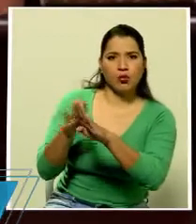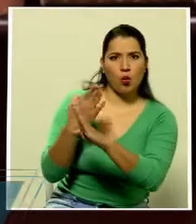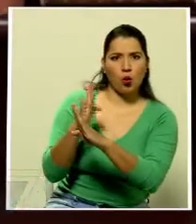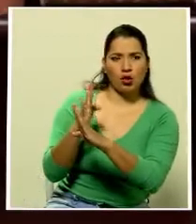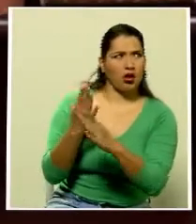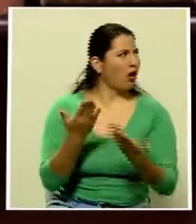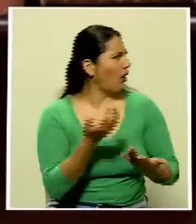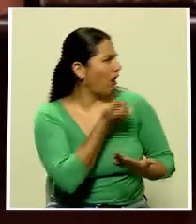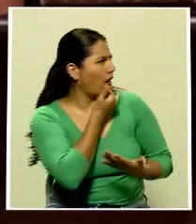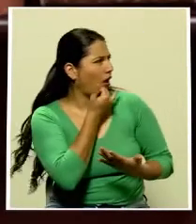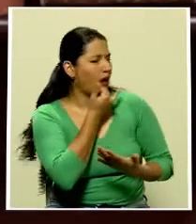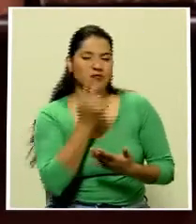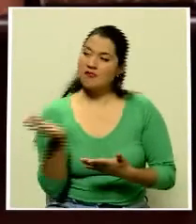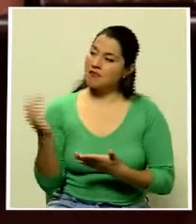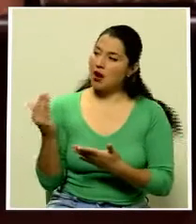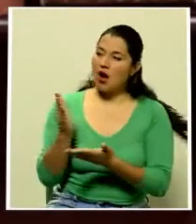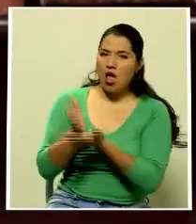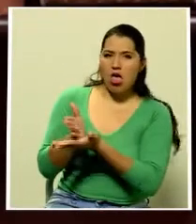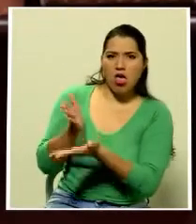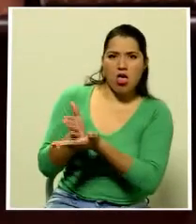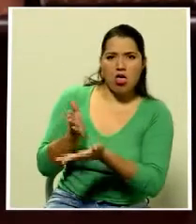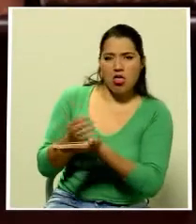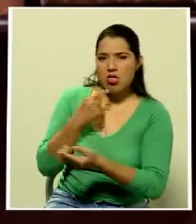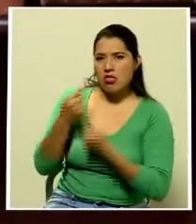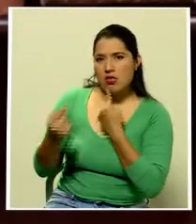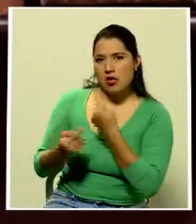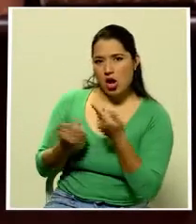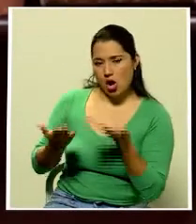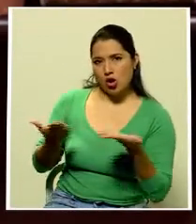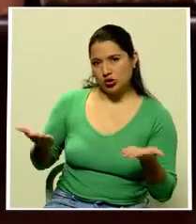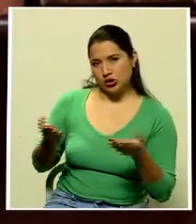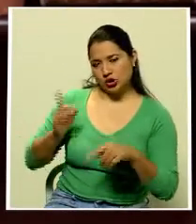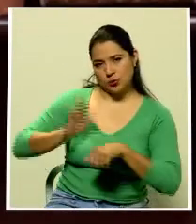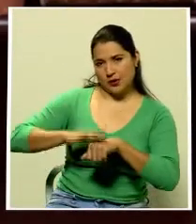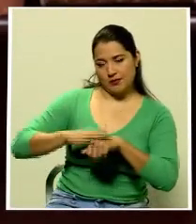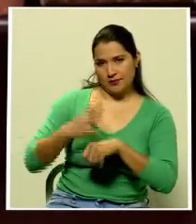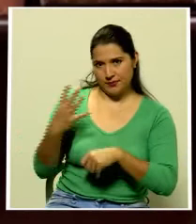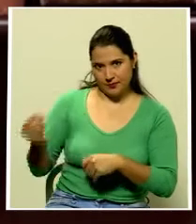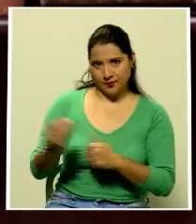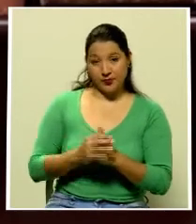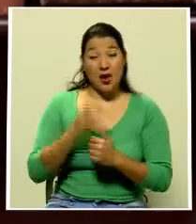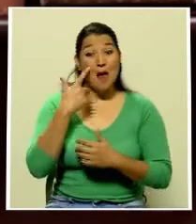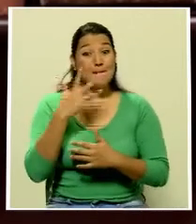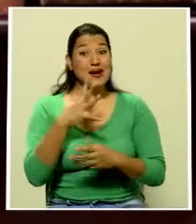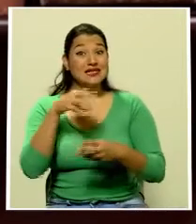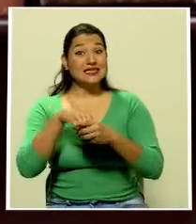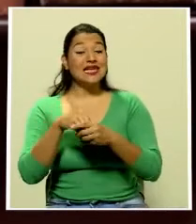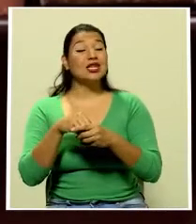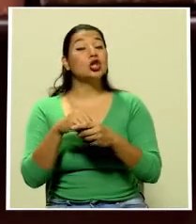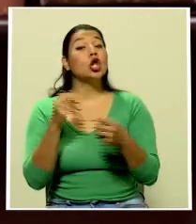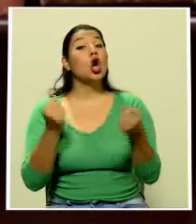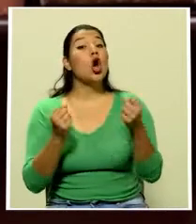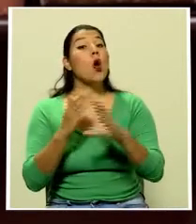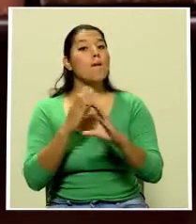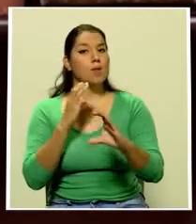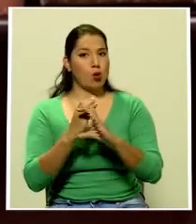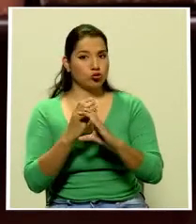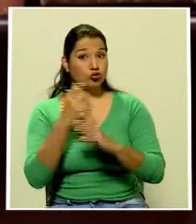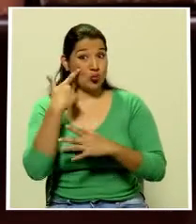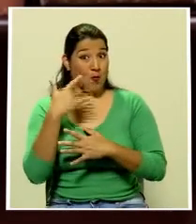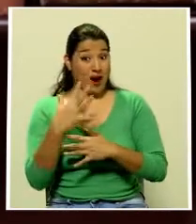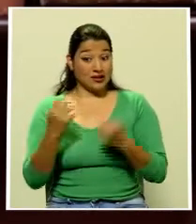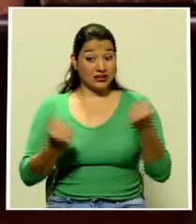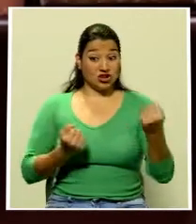información preliminar que hemos recabado, se da dentro de una unidad de autobús. Presuntamente el chofer de bus, al llegar a la